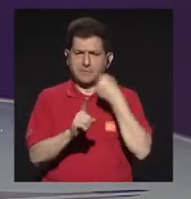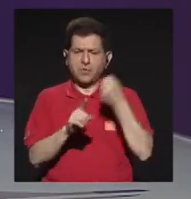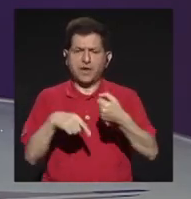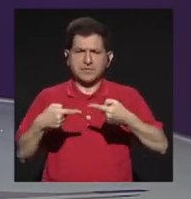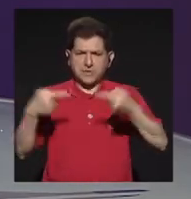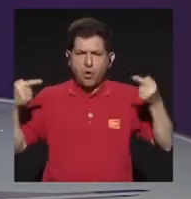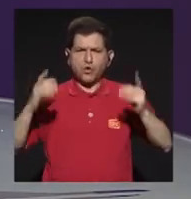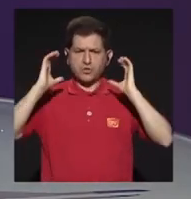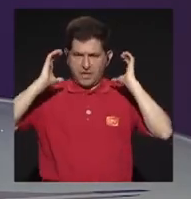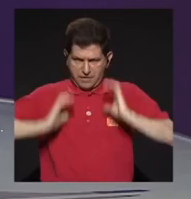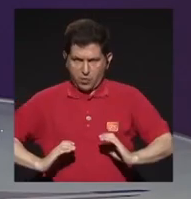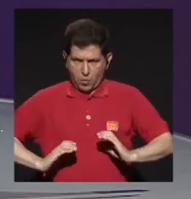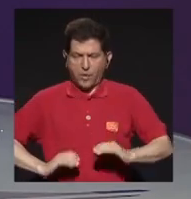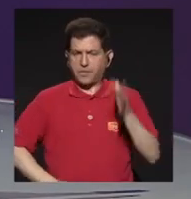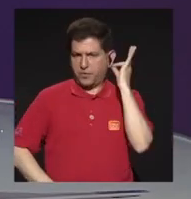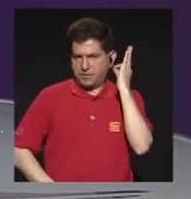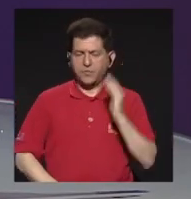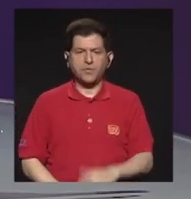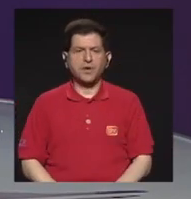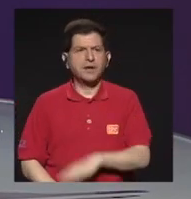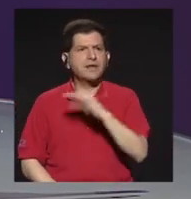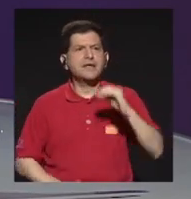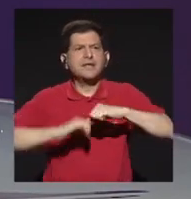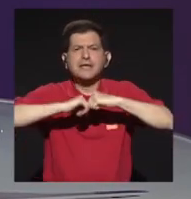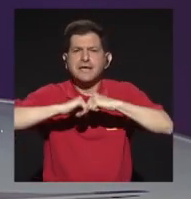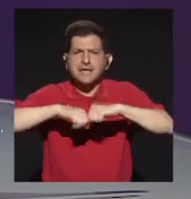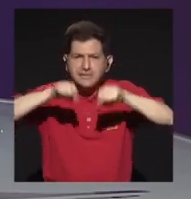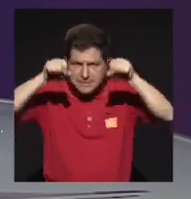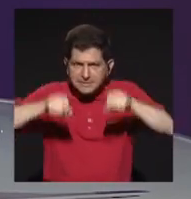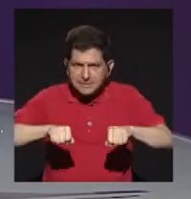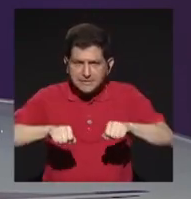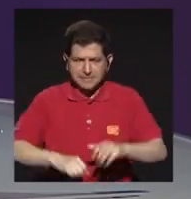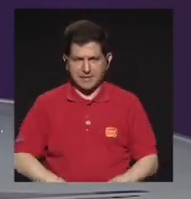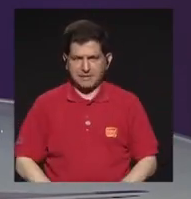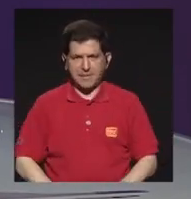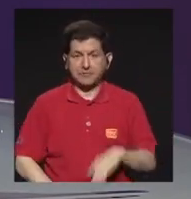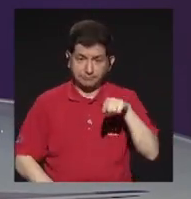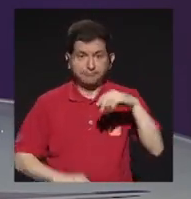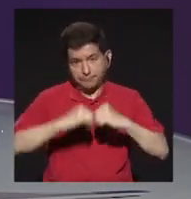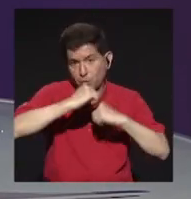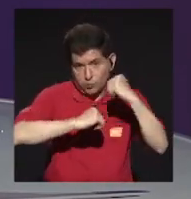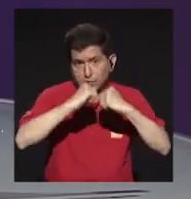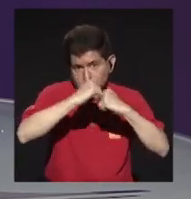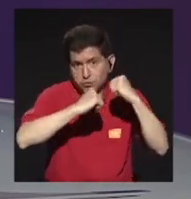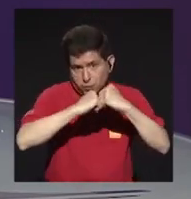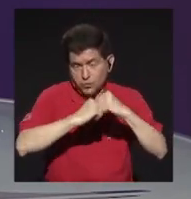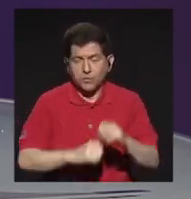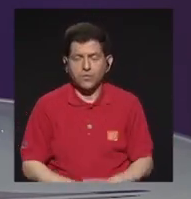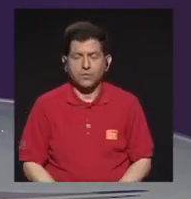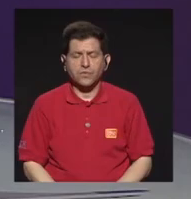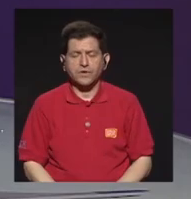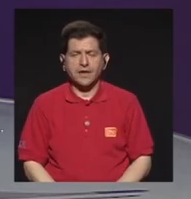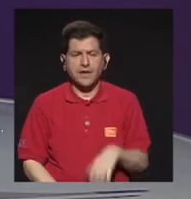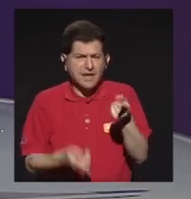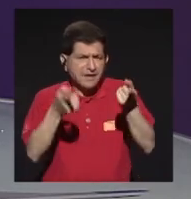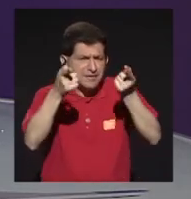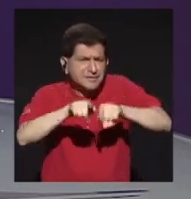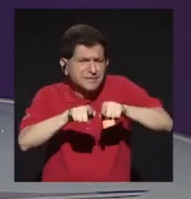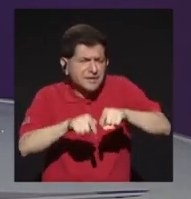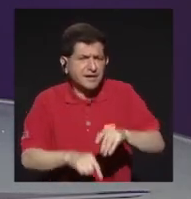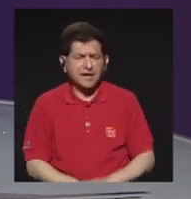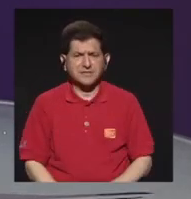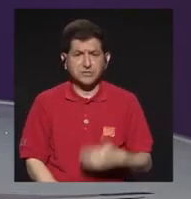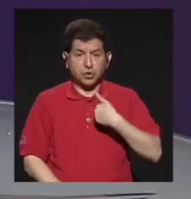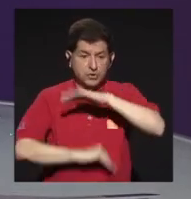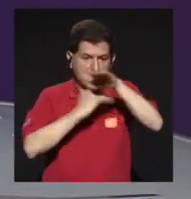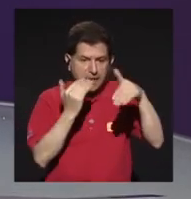sexual y sistema o femicidio sexual / ministerio sexual sistémico es porque